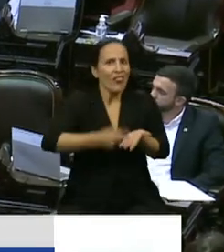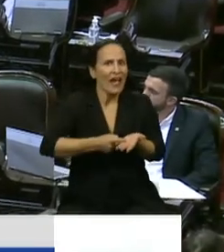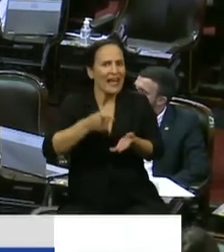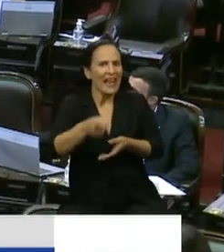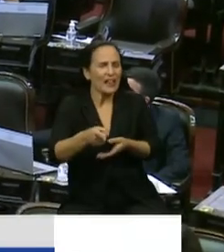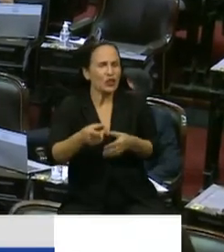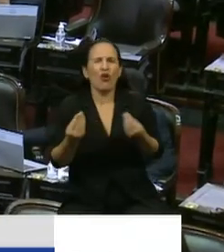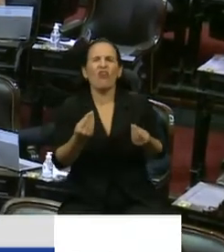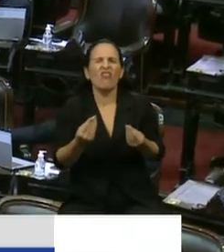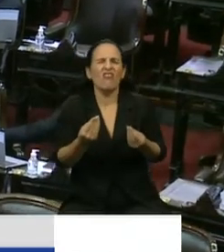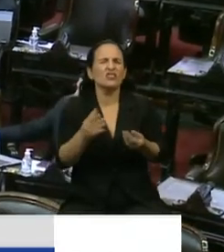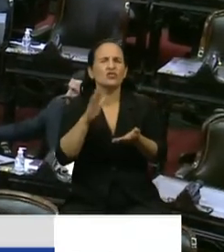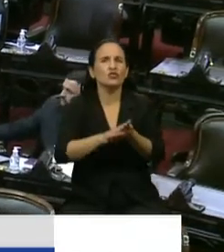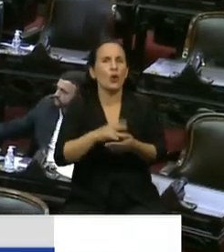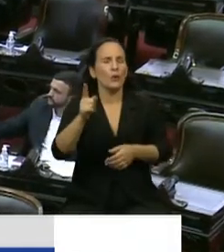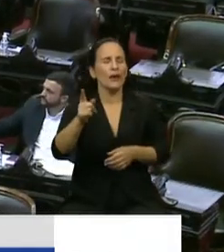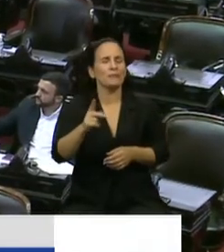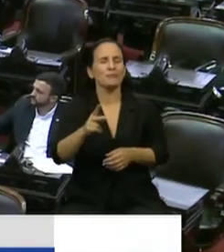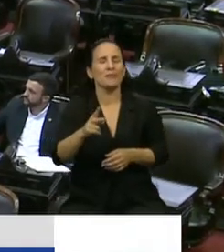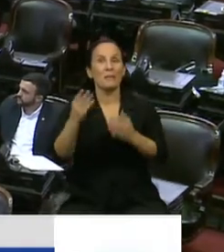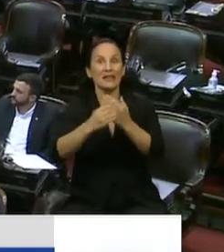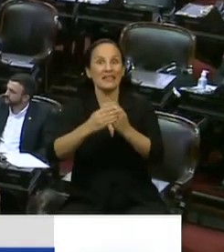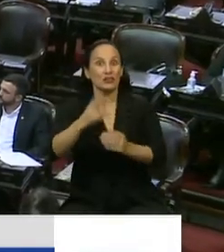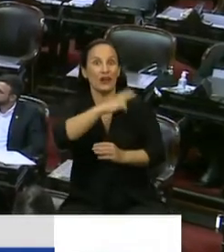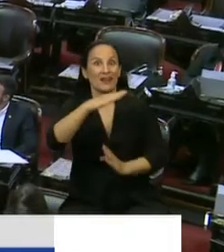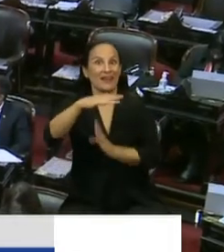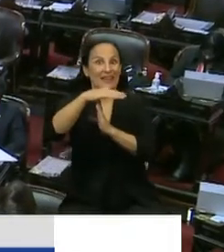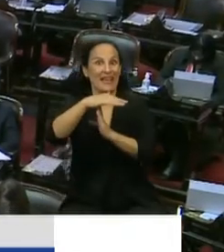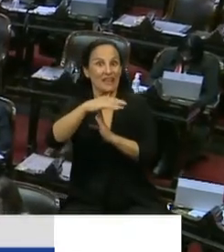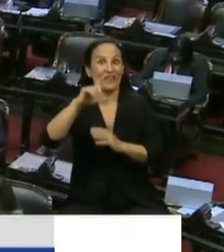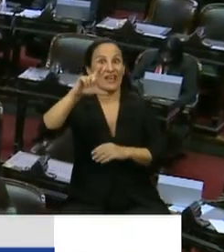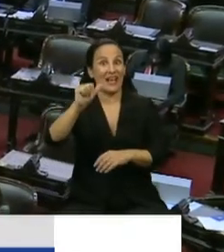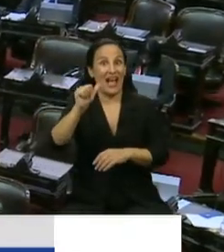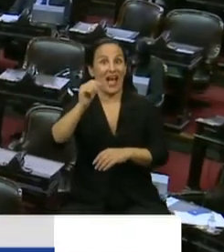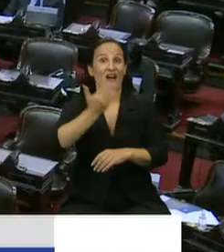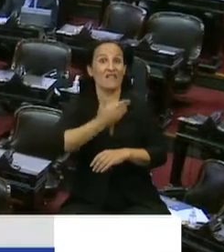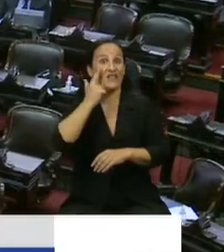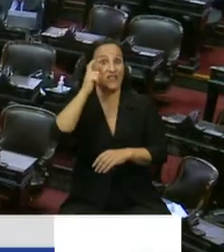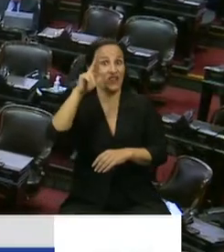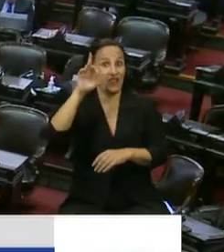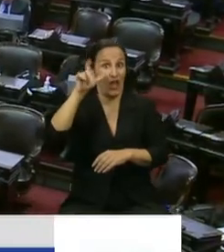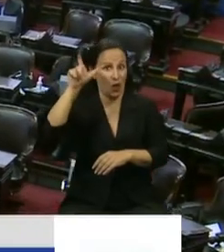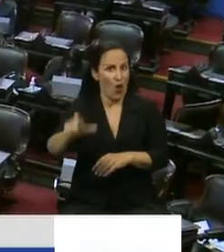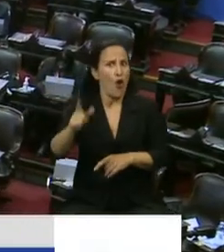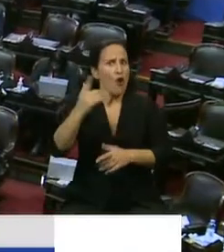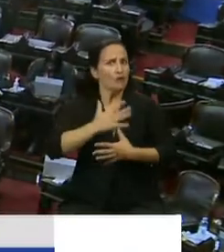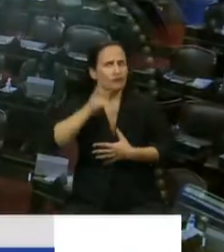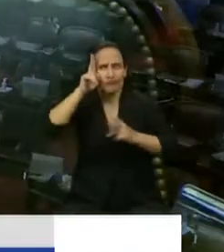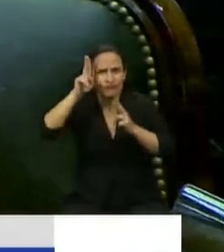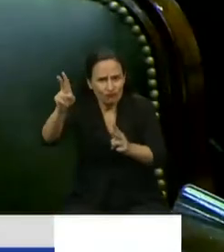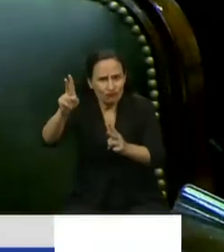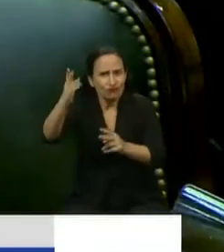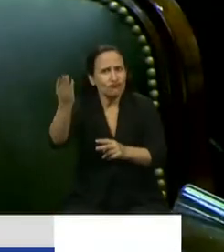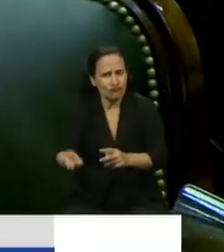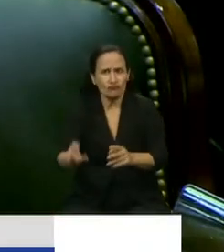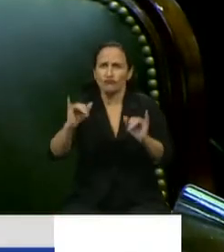facultades extraordinarias al jefe de gabinete, el señor Santiago Cafiero, a quien en lo personal le tengo todo mi respeto,